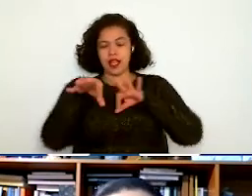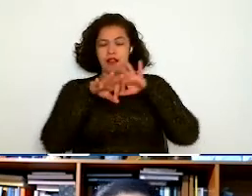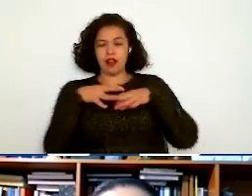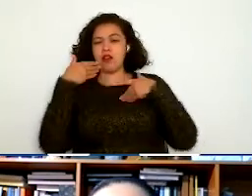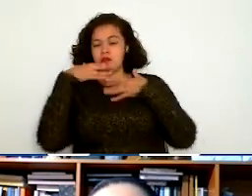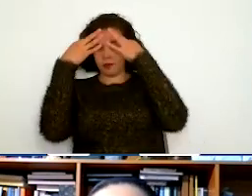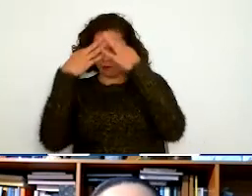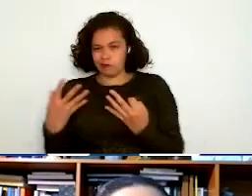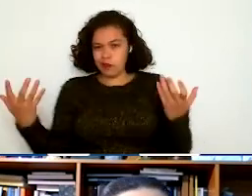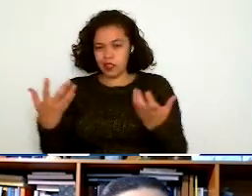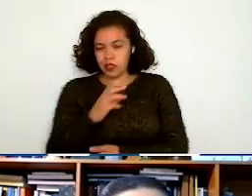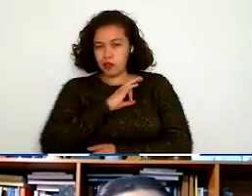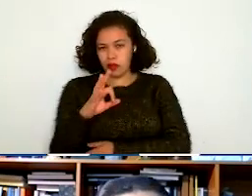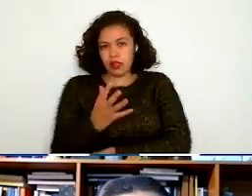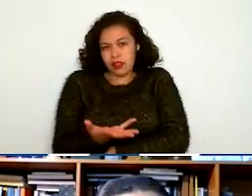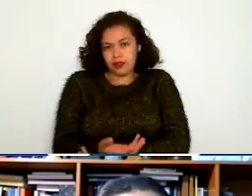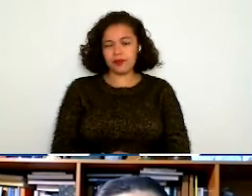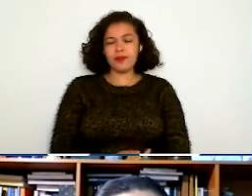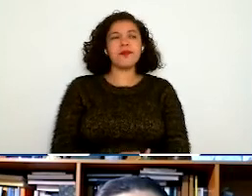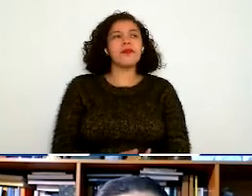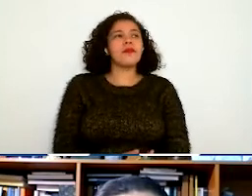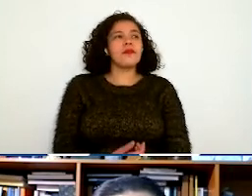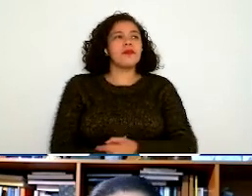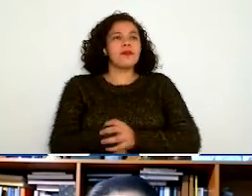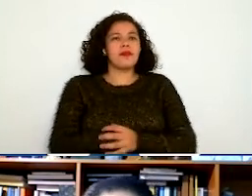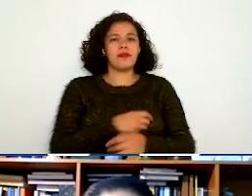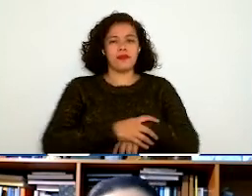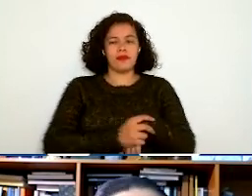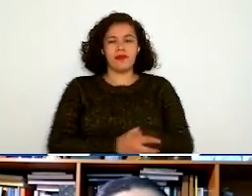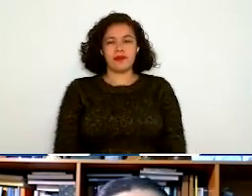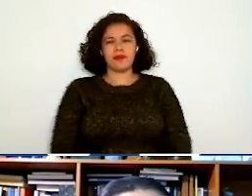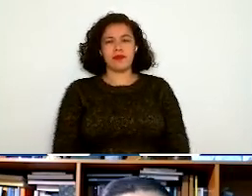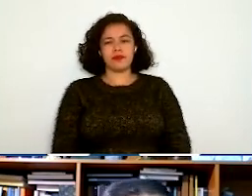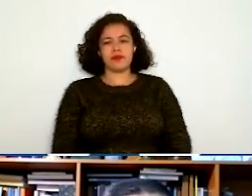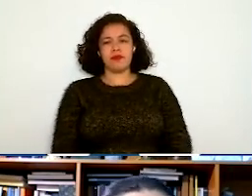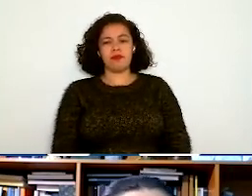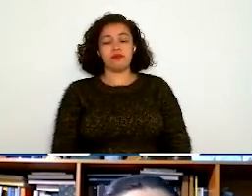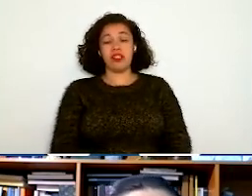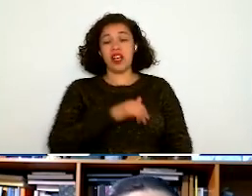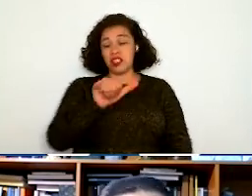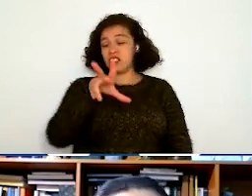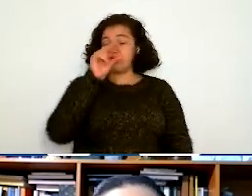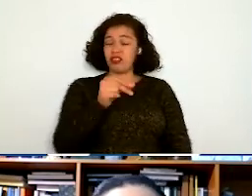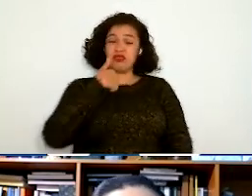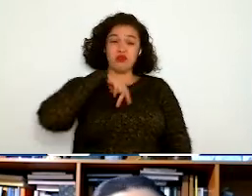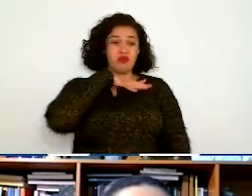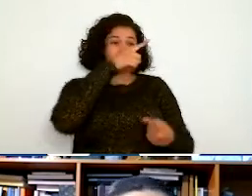manera correcta mi intervención profesional, ¿no? Y pues, si esto no es así, ¿no?, si no lo